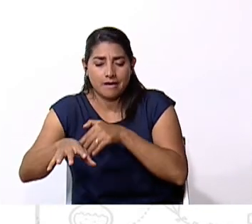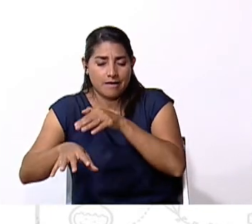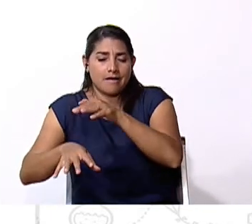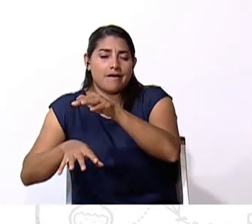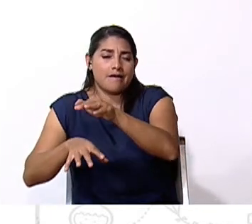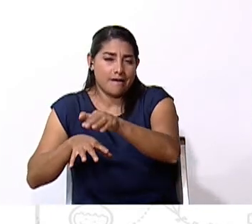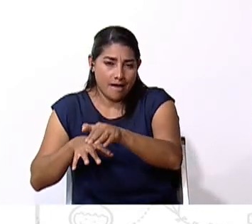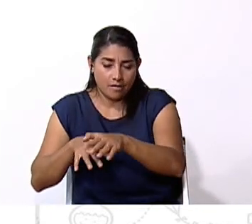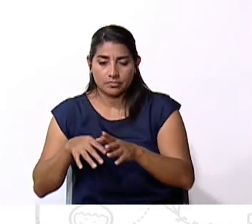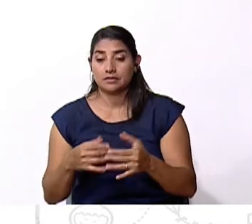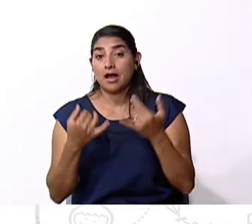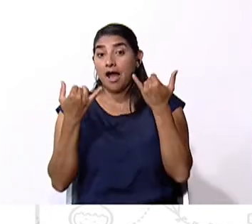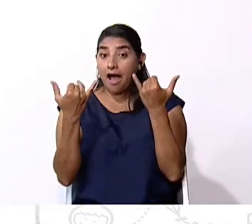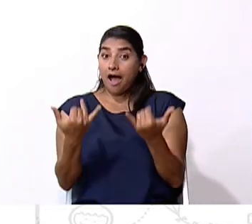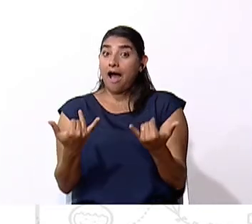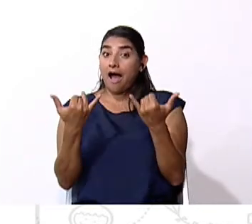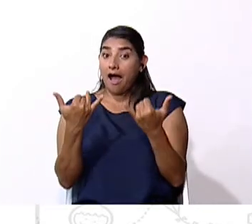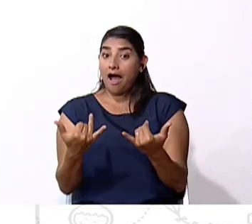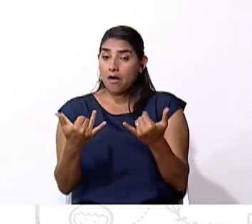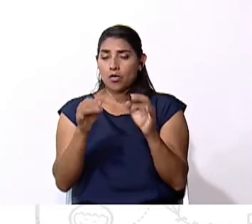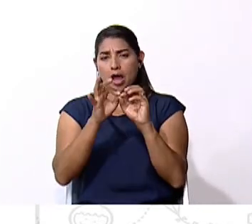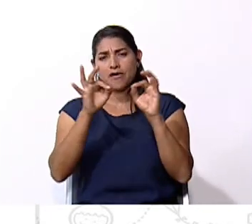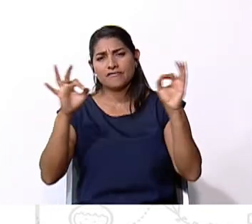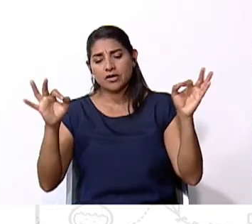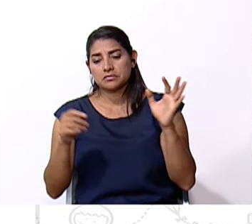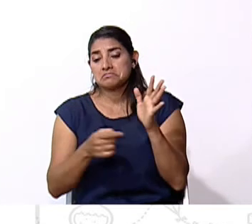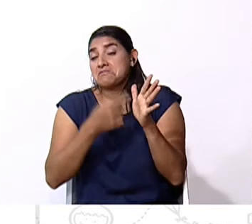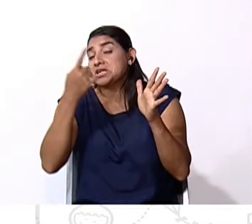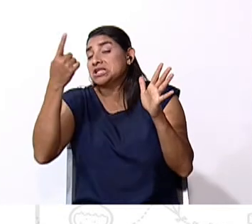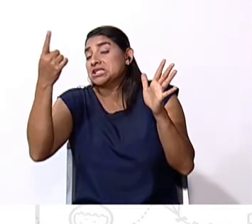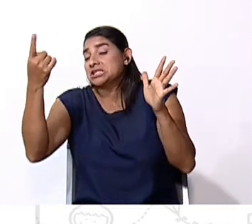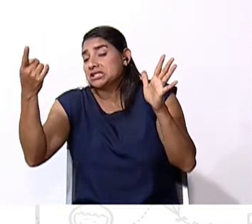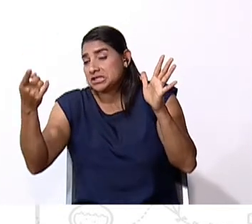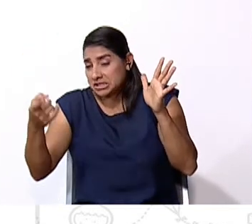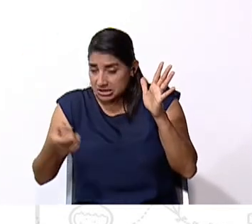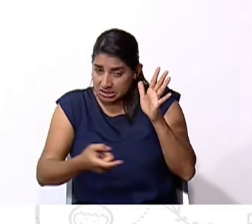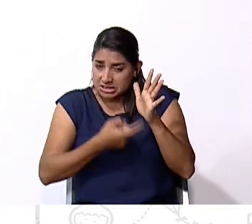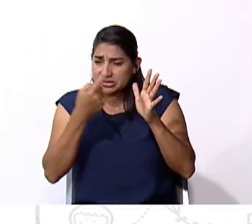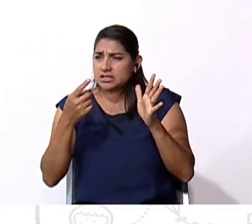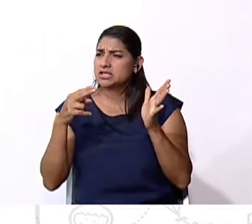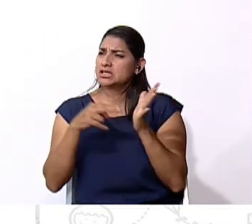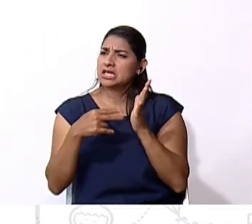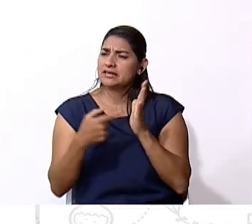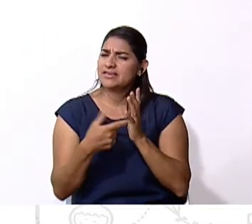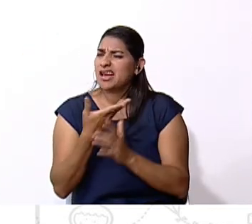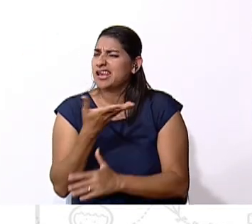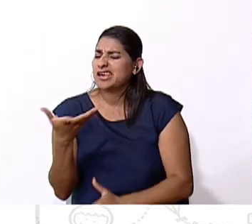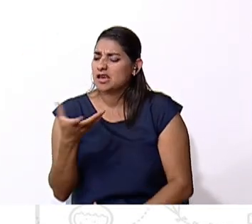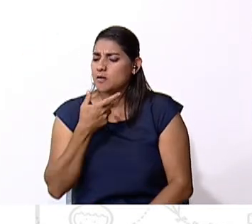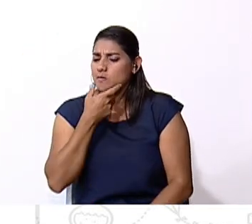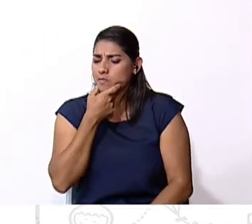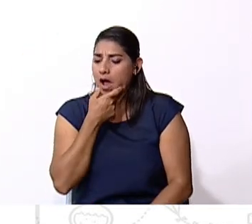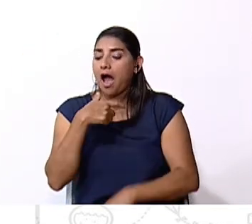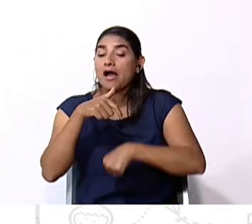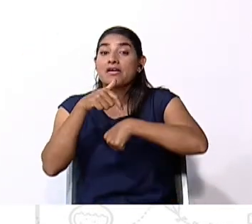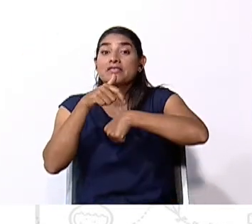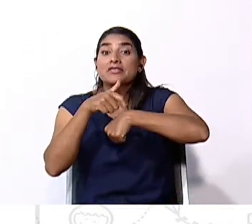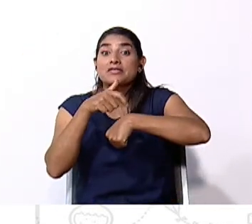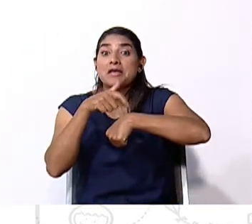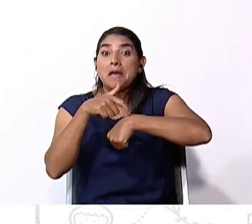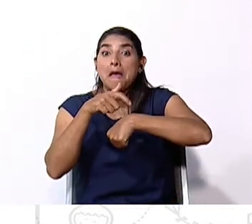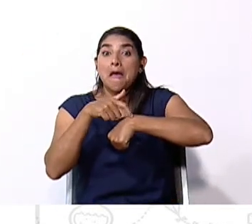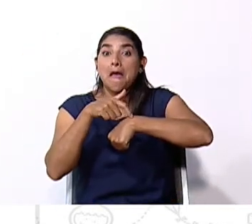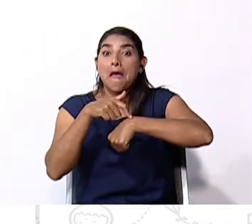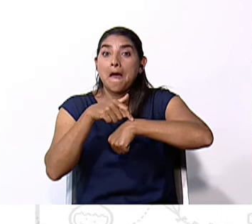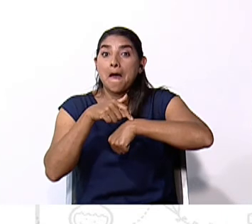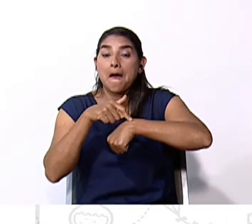la palabra ahora y la frase de vez en cuando me hace alusión a tiempo,